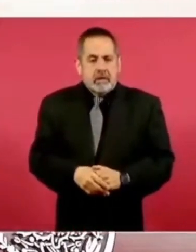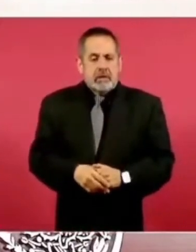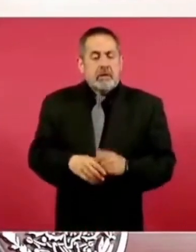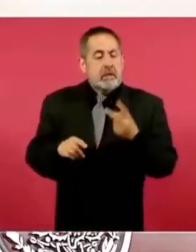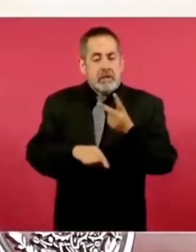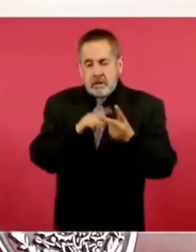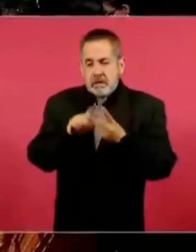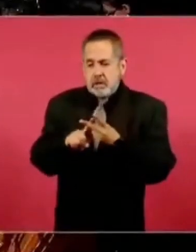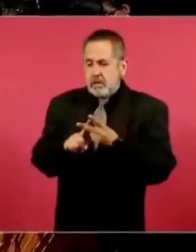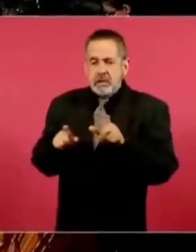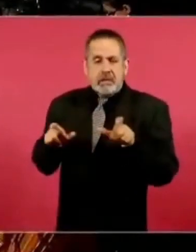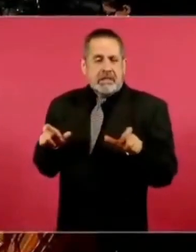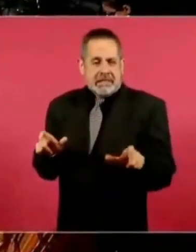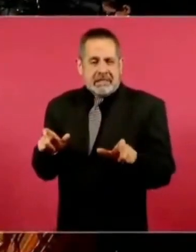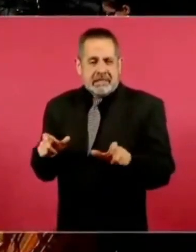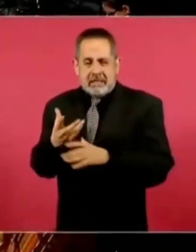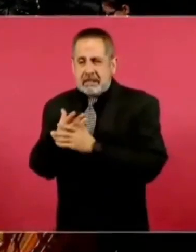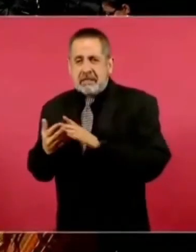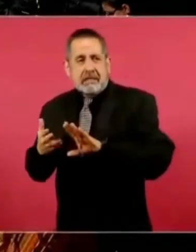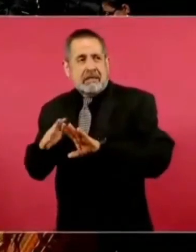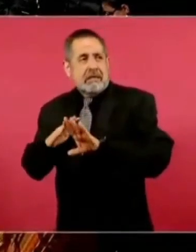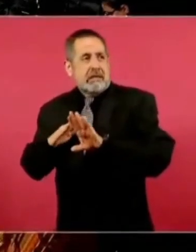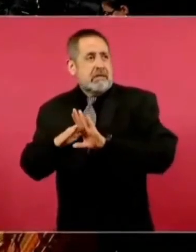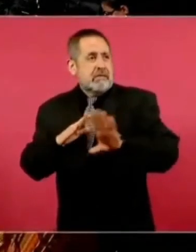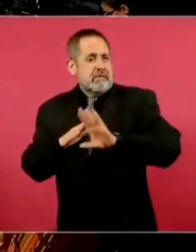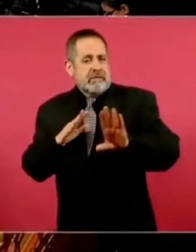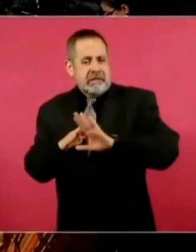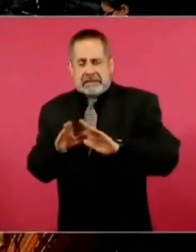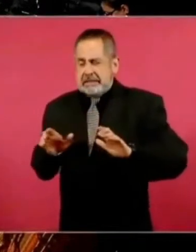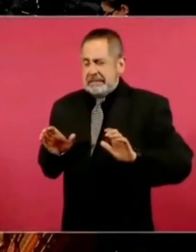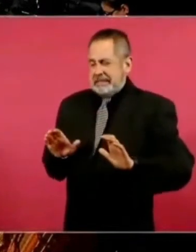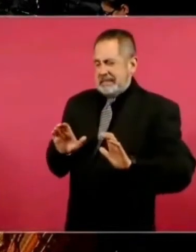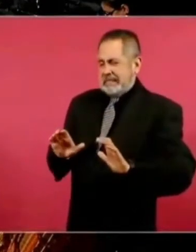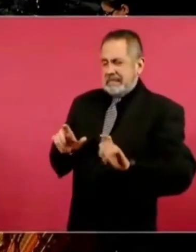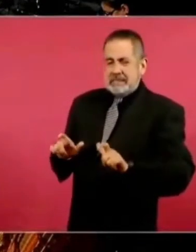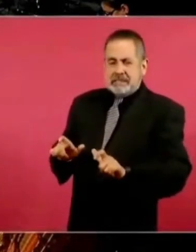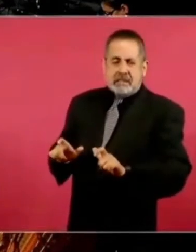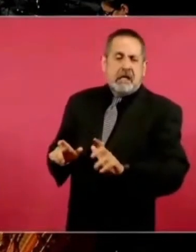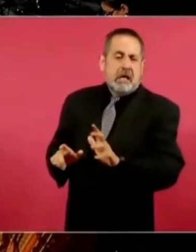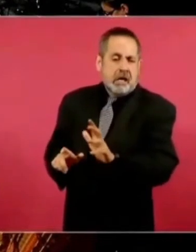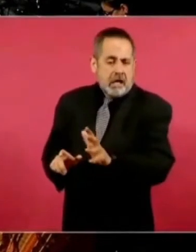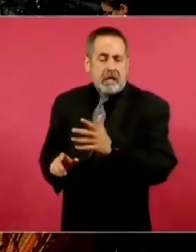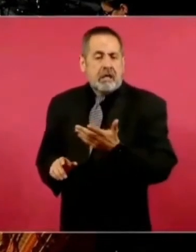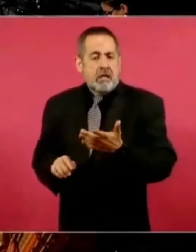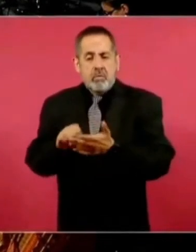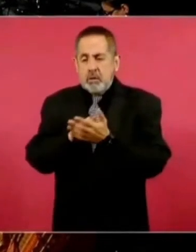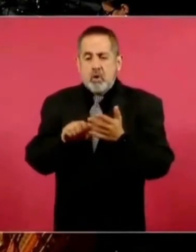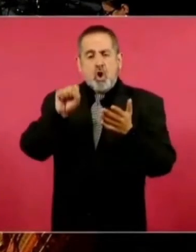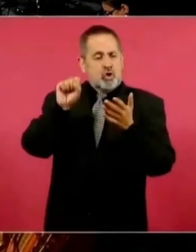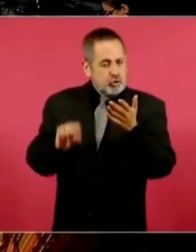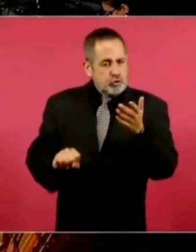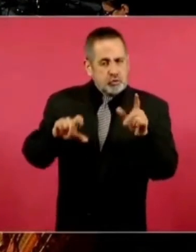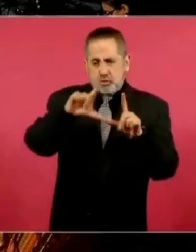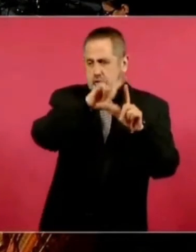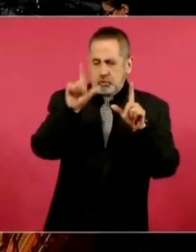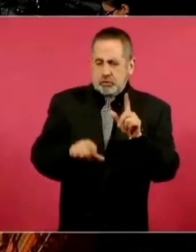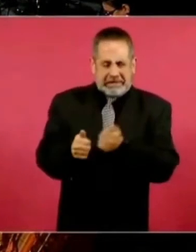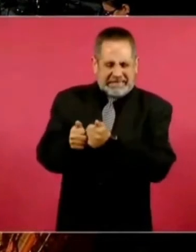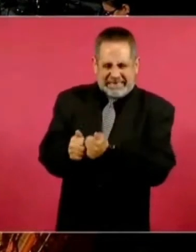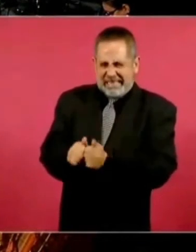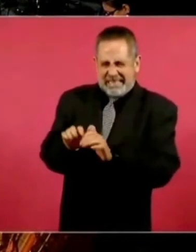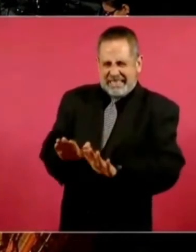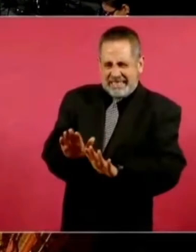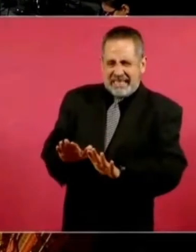contención, por ejemplo, esto de que estén más en el sureste, que